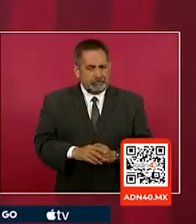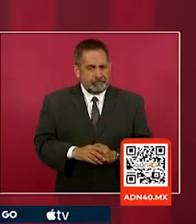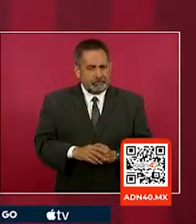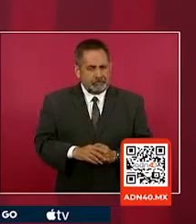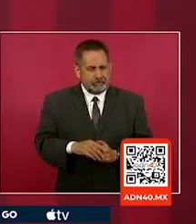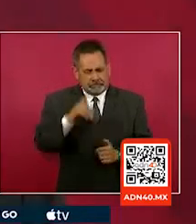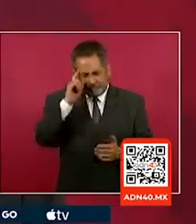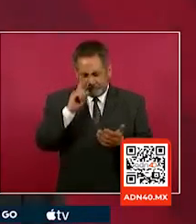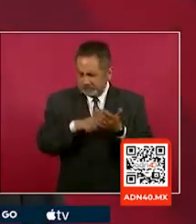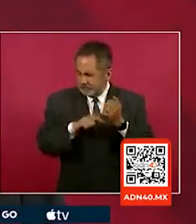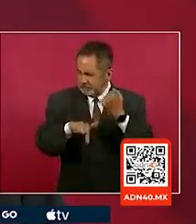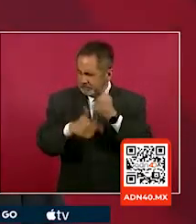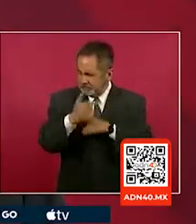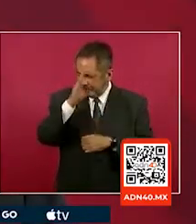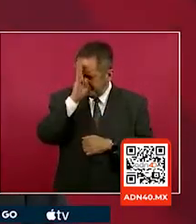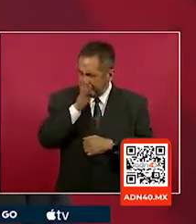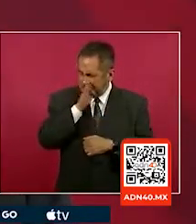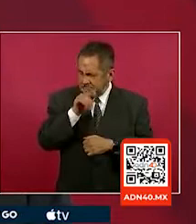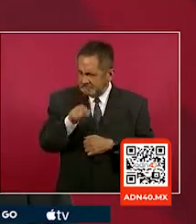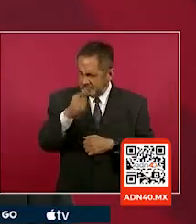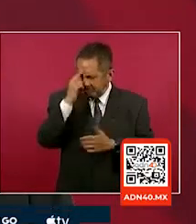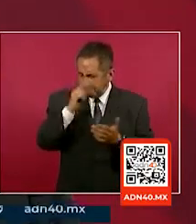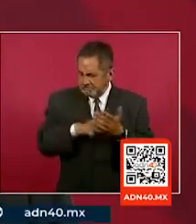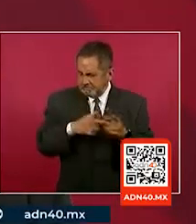creo que a las 12 del